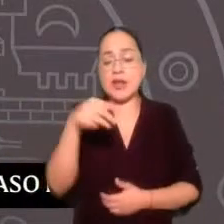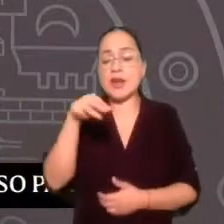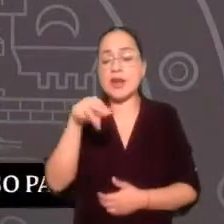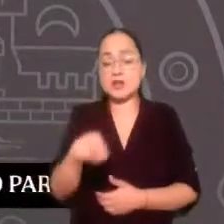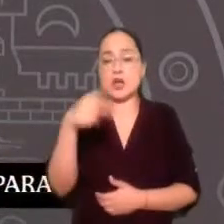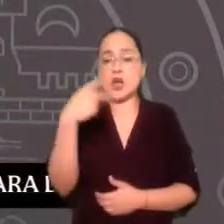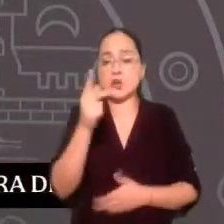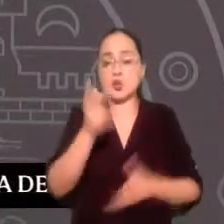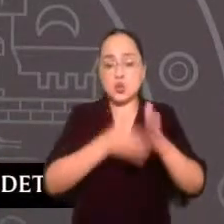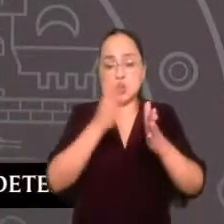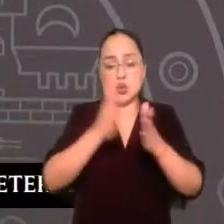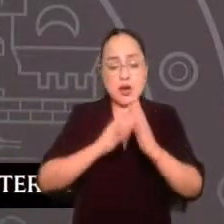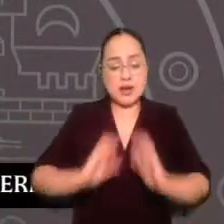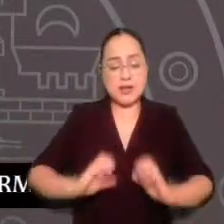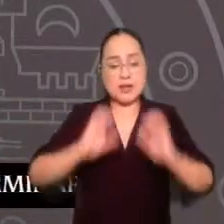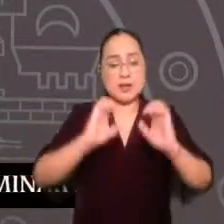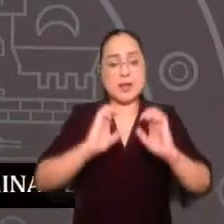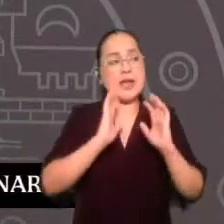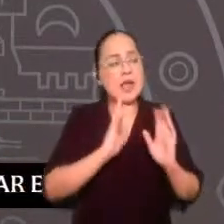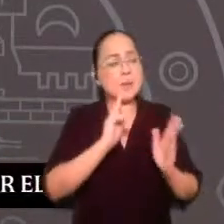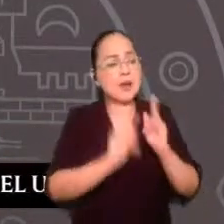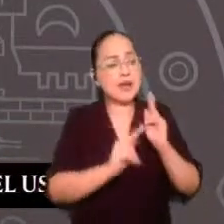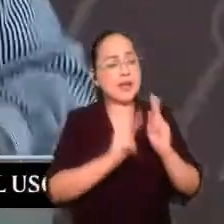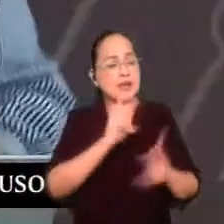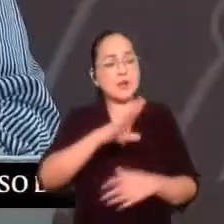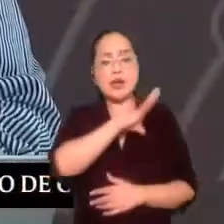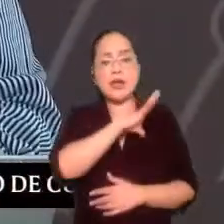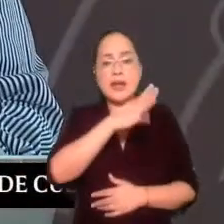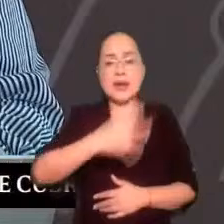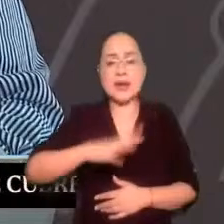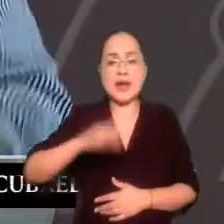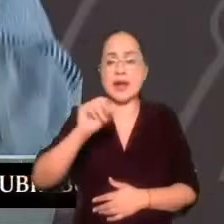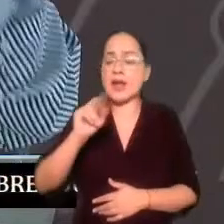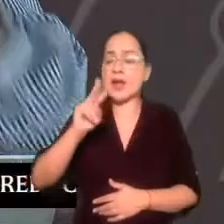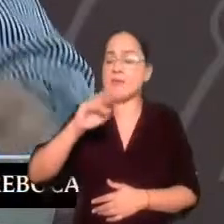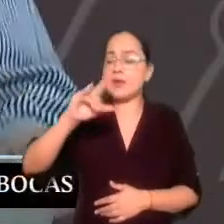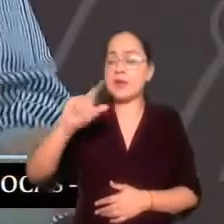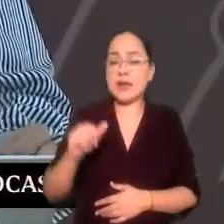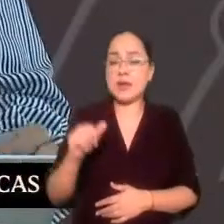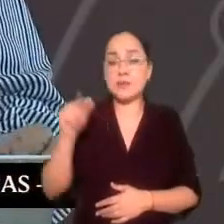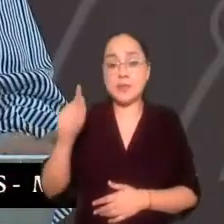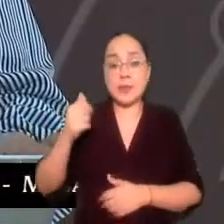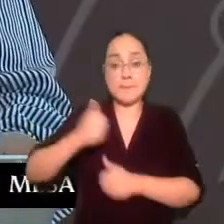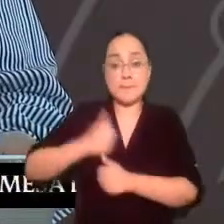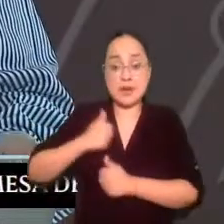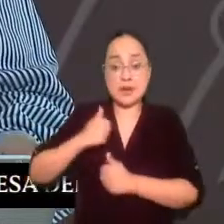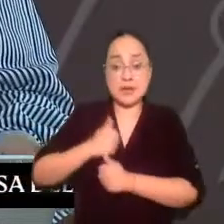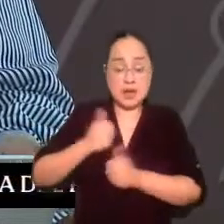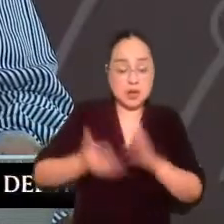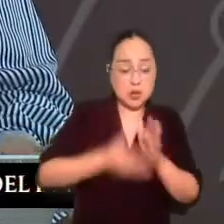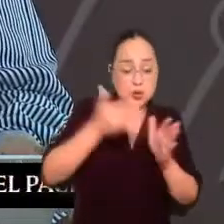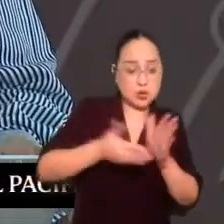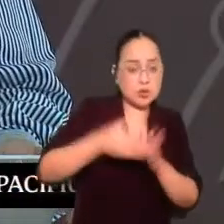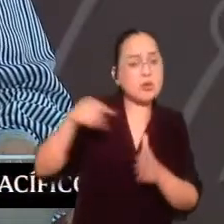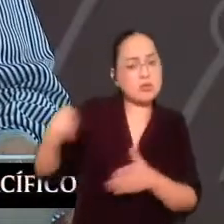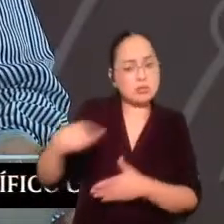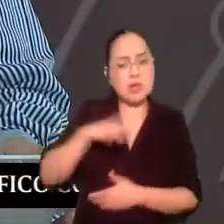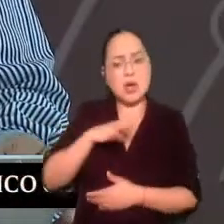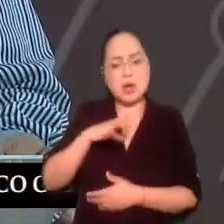el general Ávila, el ejército es el que construye. Ellos tienen recursos para construir.